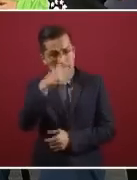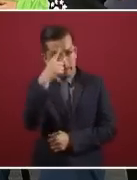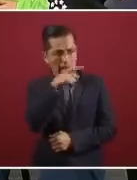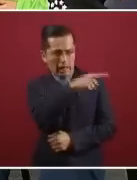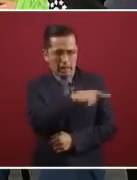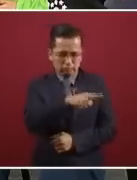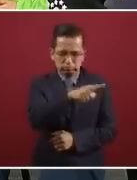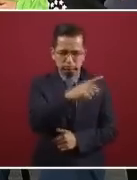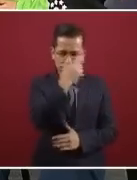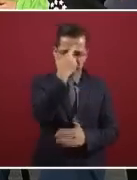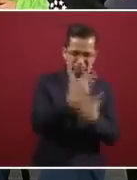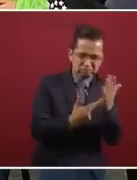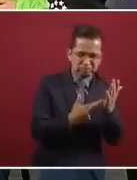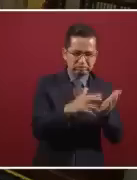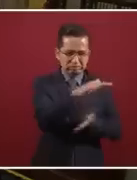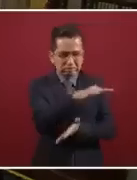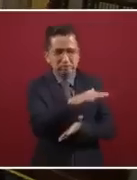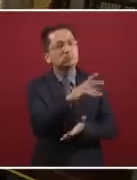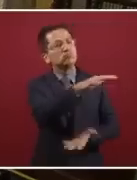cuello blanco.